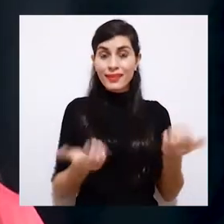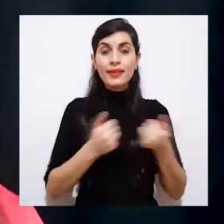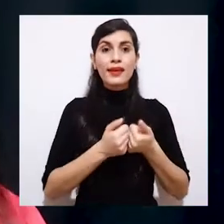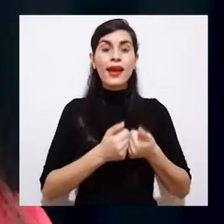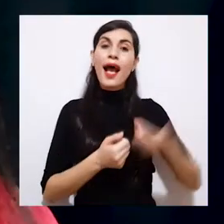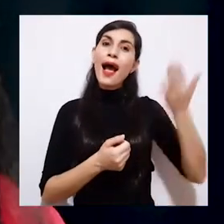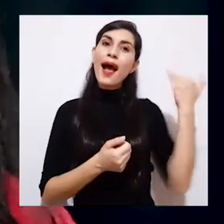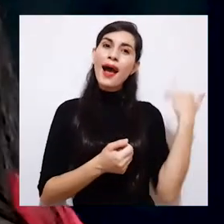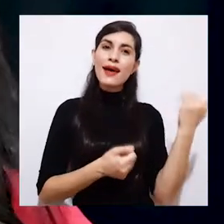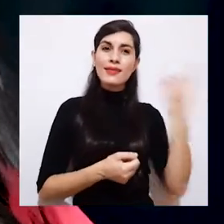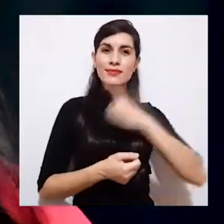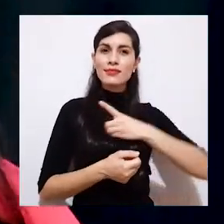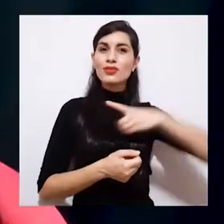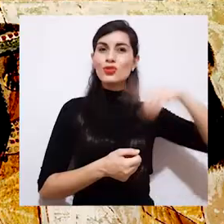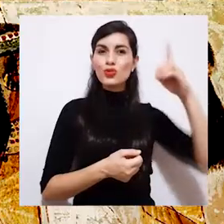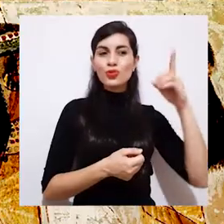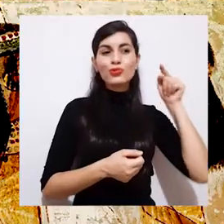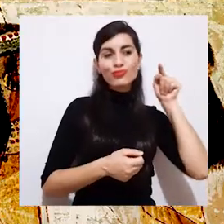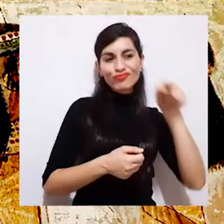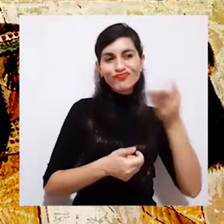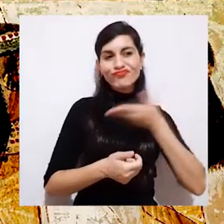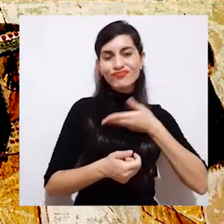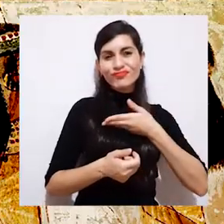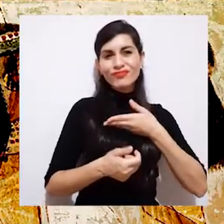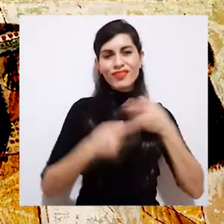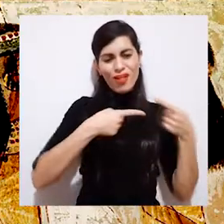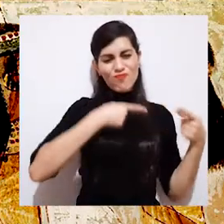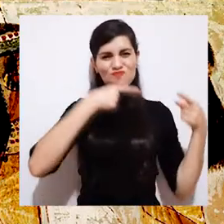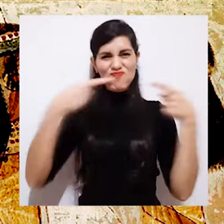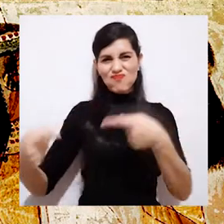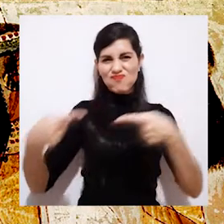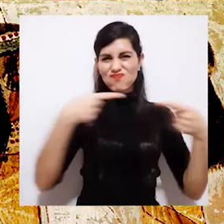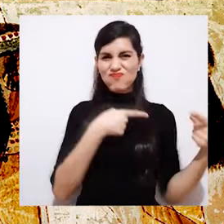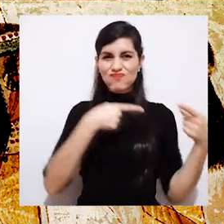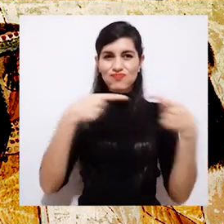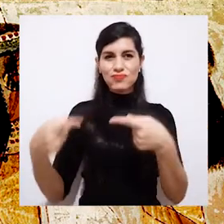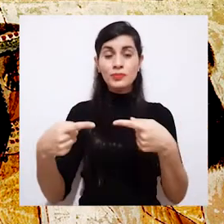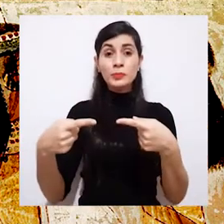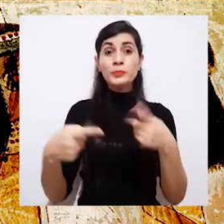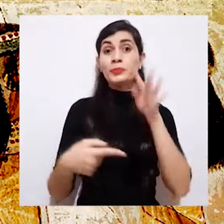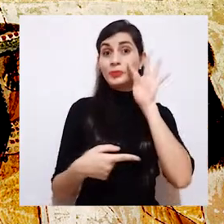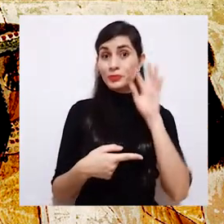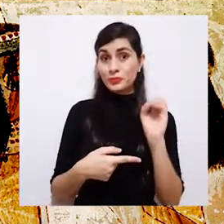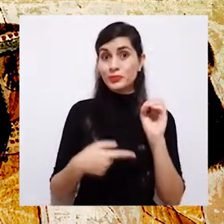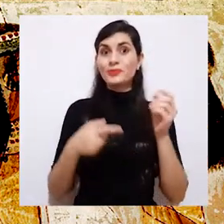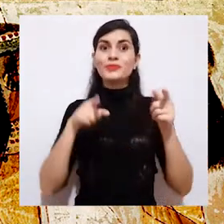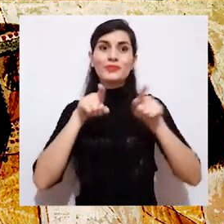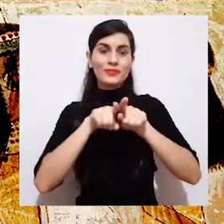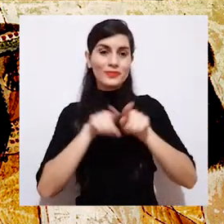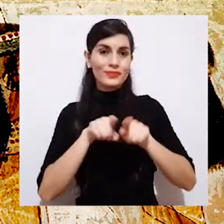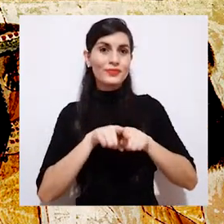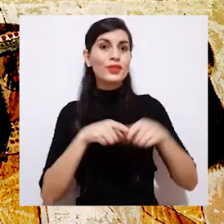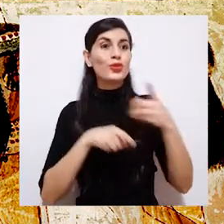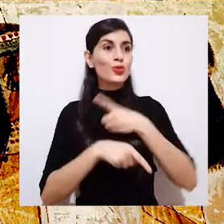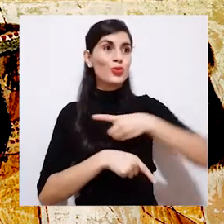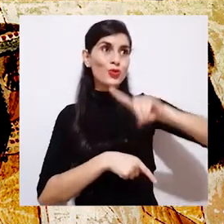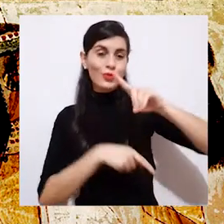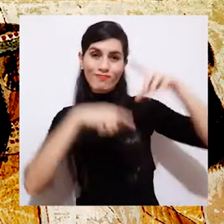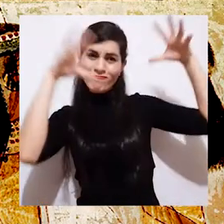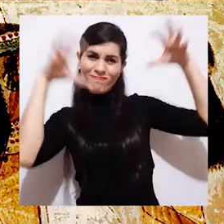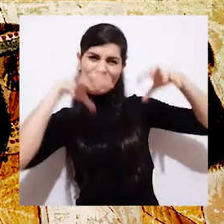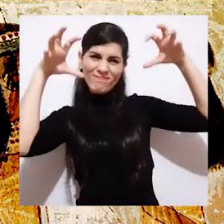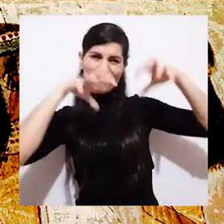había un dios celeste que tuvo una pelea con un tío que también era un dios, que era el dios de la